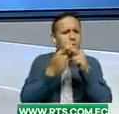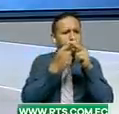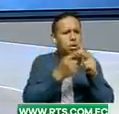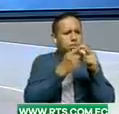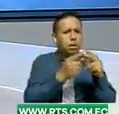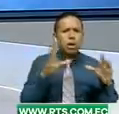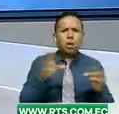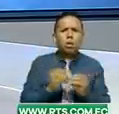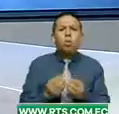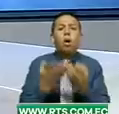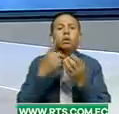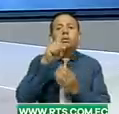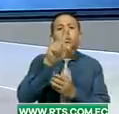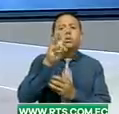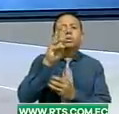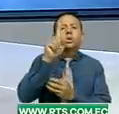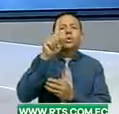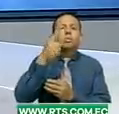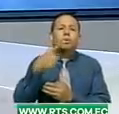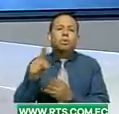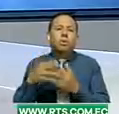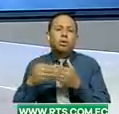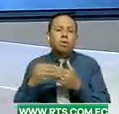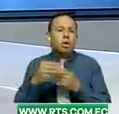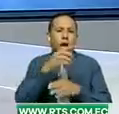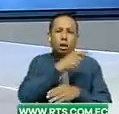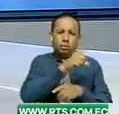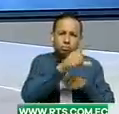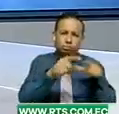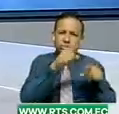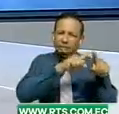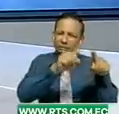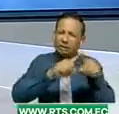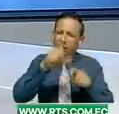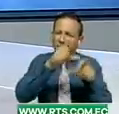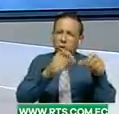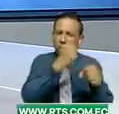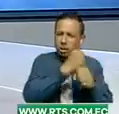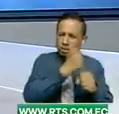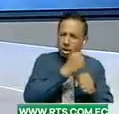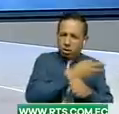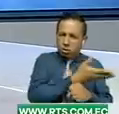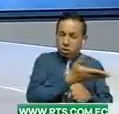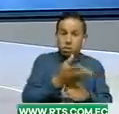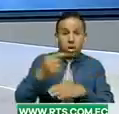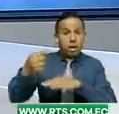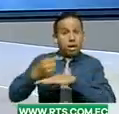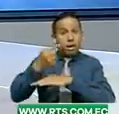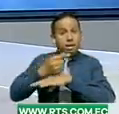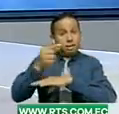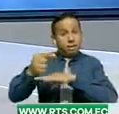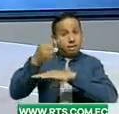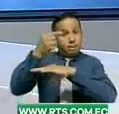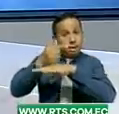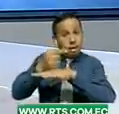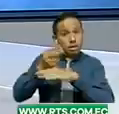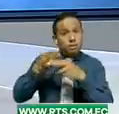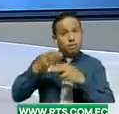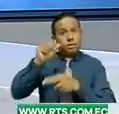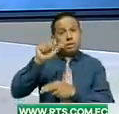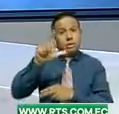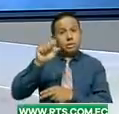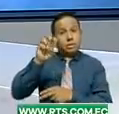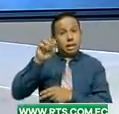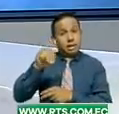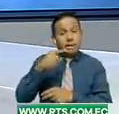de dólares a los sectores pecuario, agricultor y comercial. El gerente general Mauricio Salem informó que también han emprendido